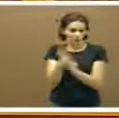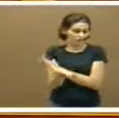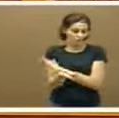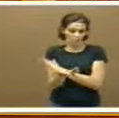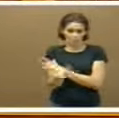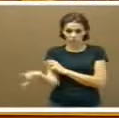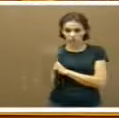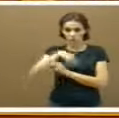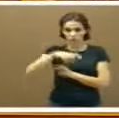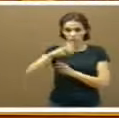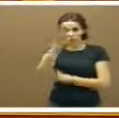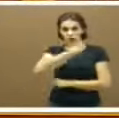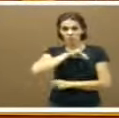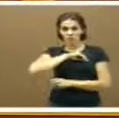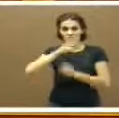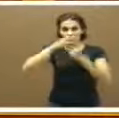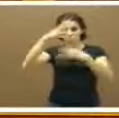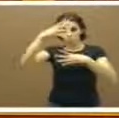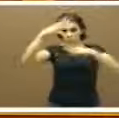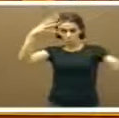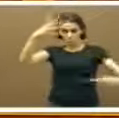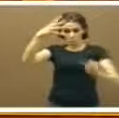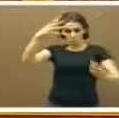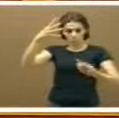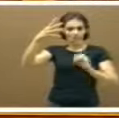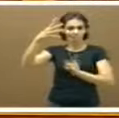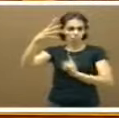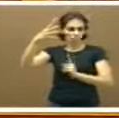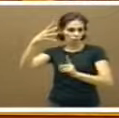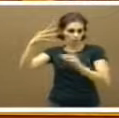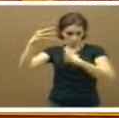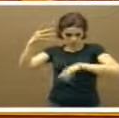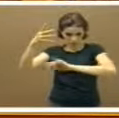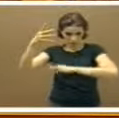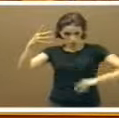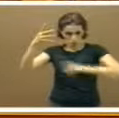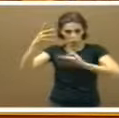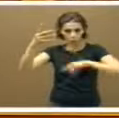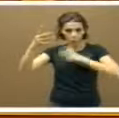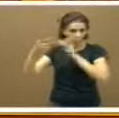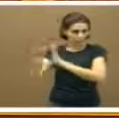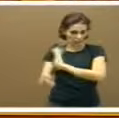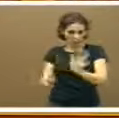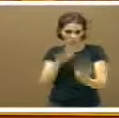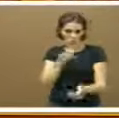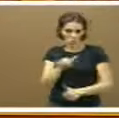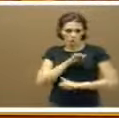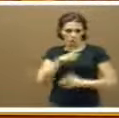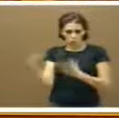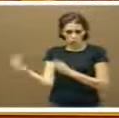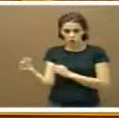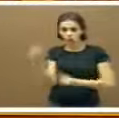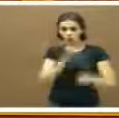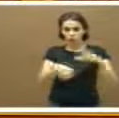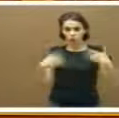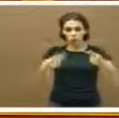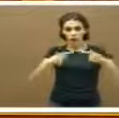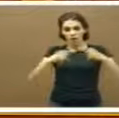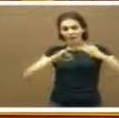en España. Lo que pasa es que el porcentaje como consecuencia de que la crisis no termina